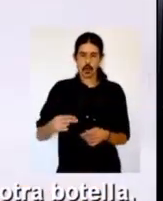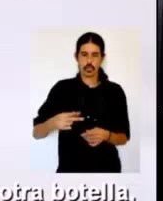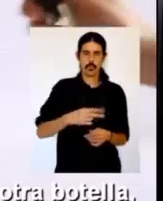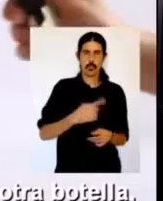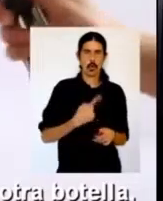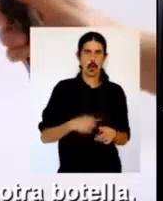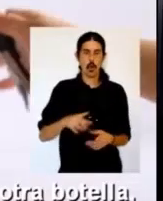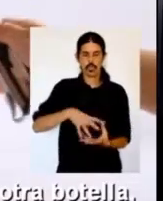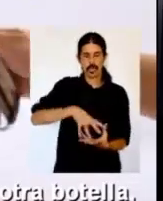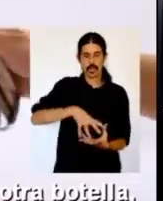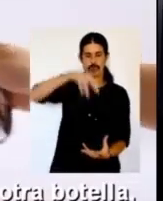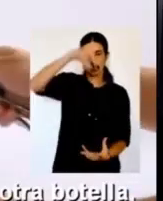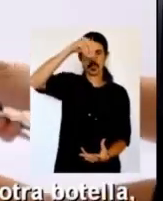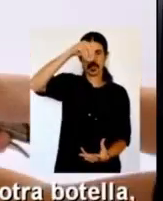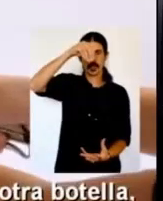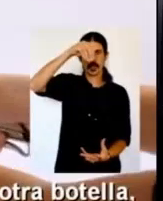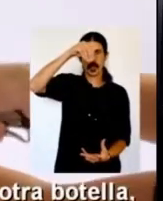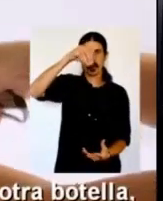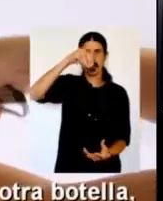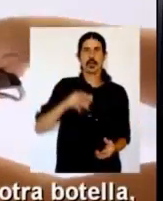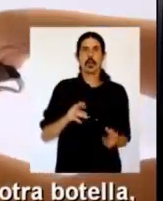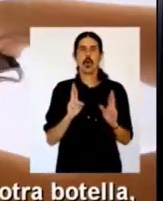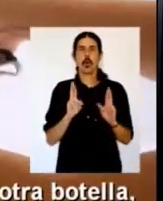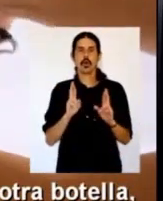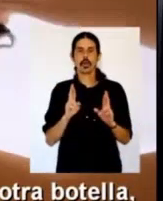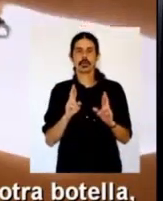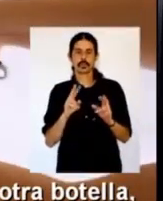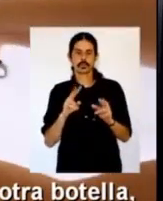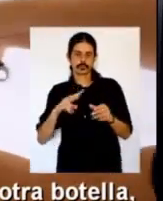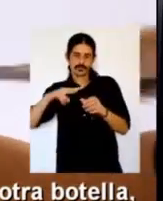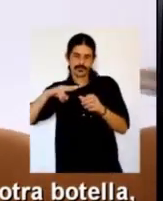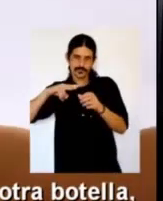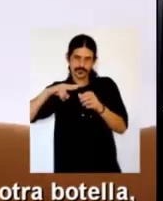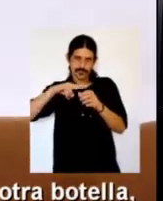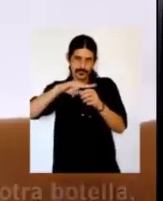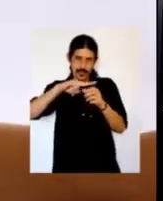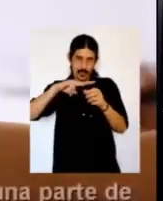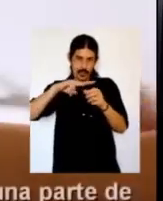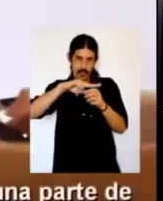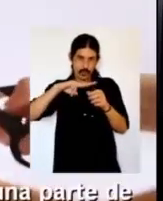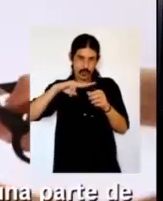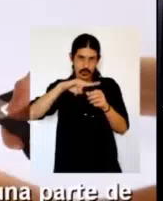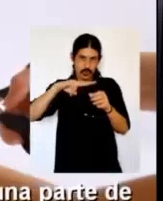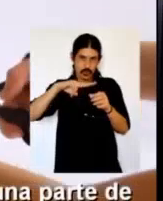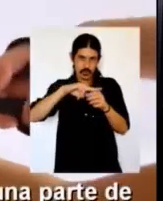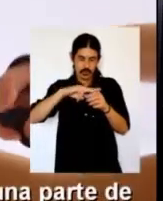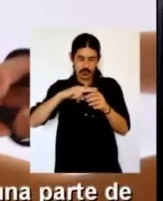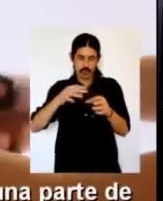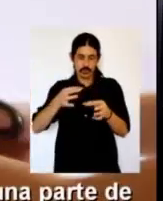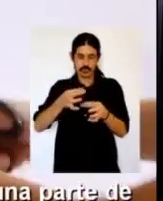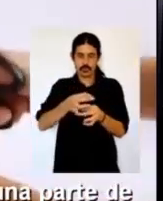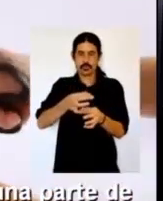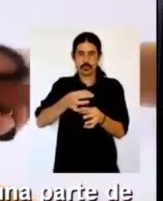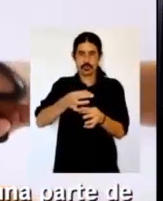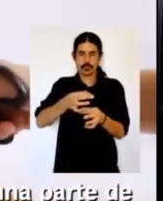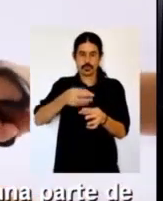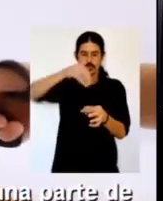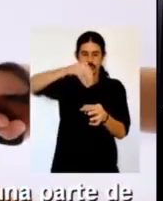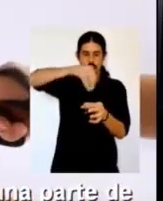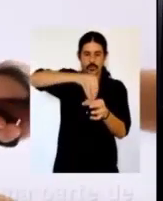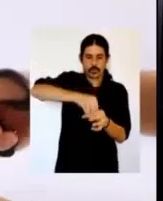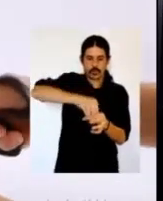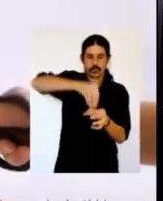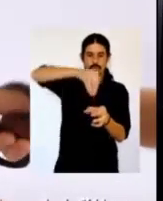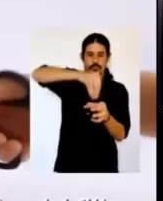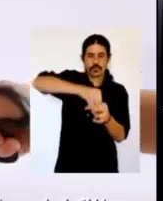superior de la otra botella, la que nos servirá como receptáculo para el agua. Es importante que el corte se haga en una parte de la